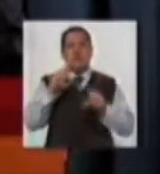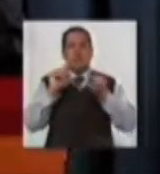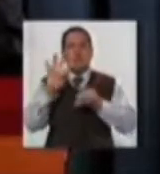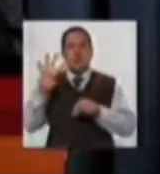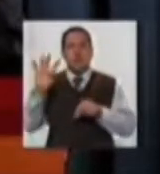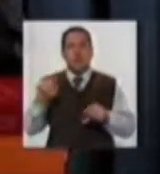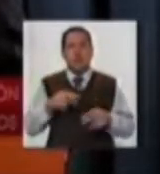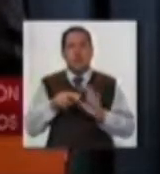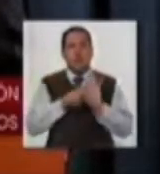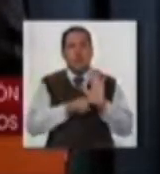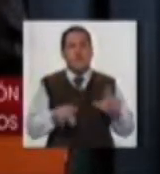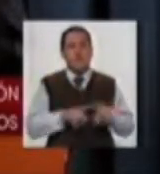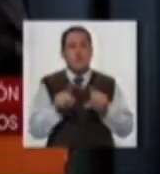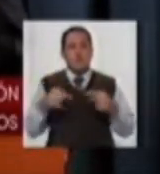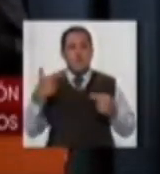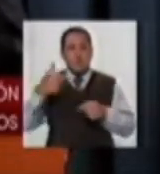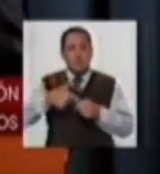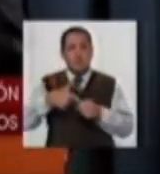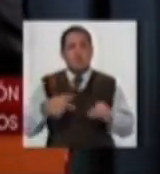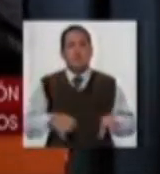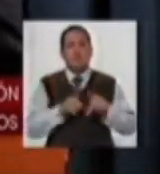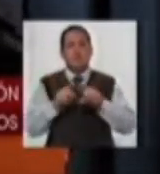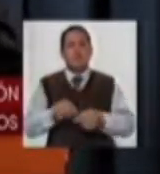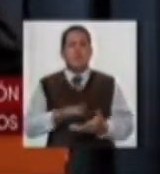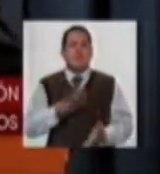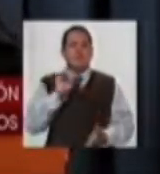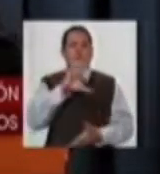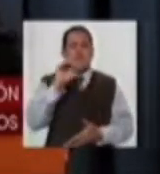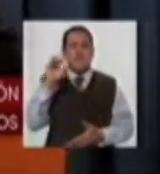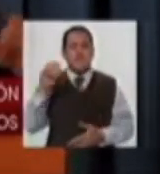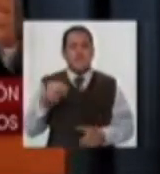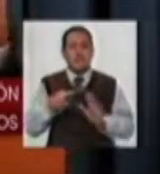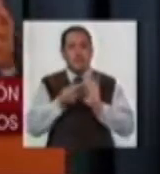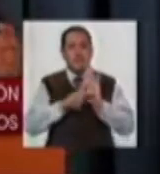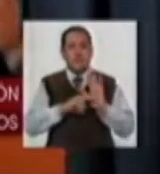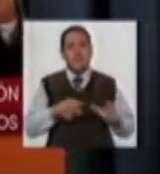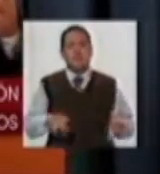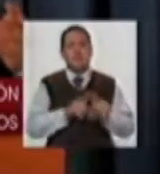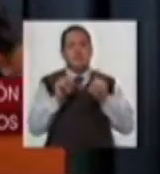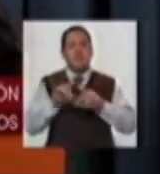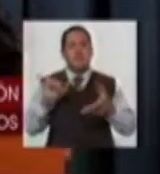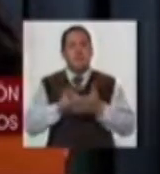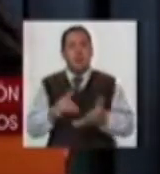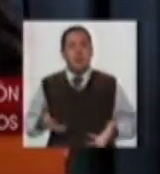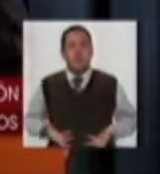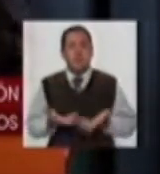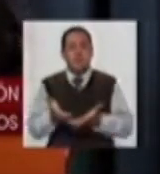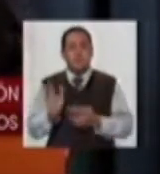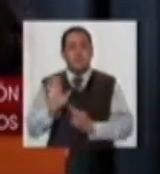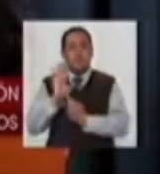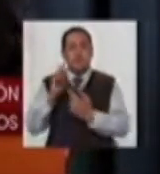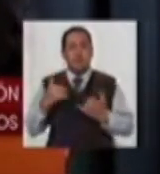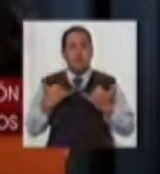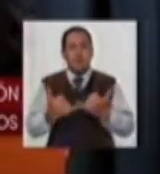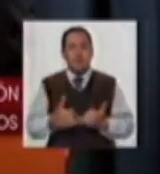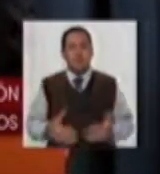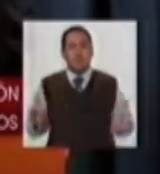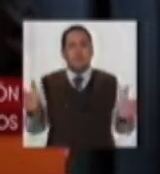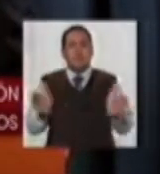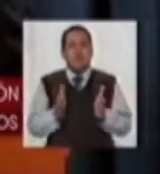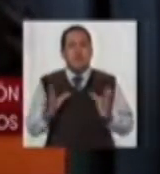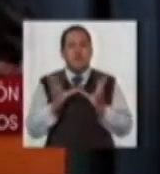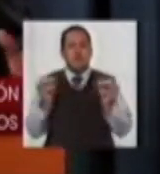2.144 normas. En el ámbito de petróleo, más de 500 normas. Lo que estamos postulando es un